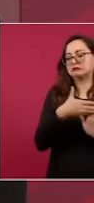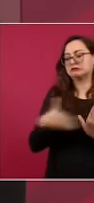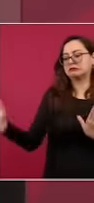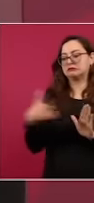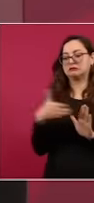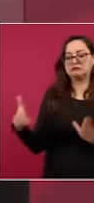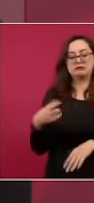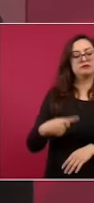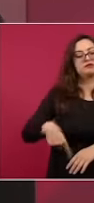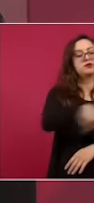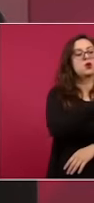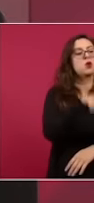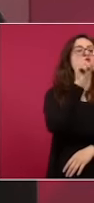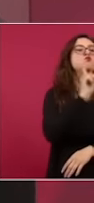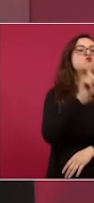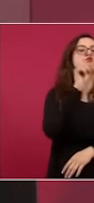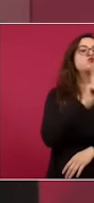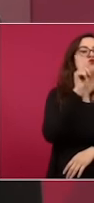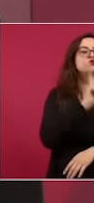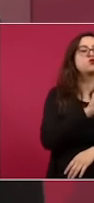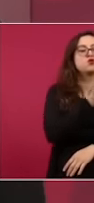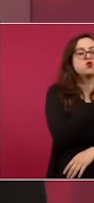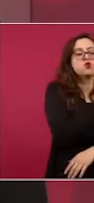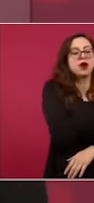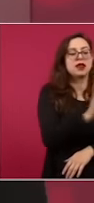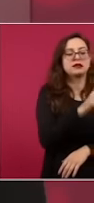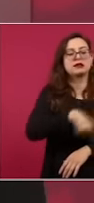cuando iban al baño decían: voy al Juárez.